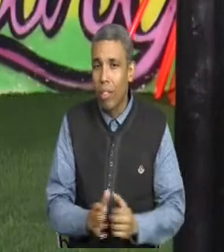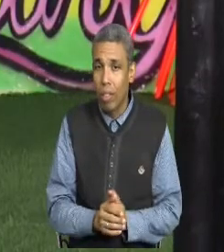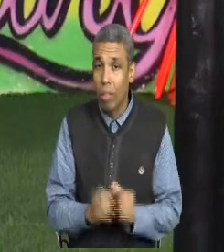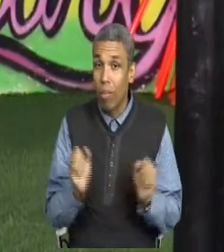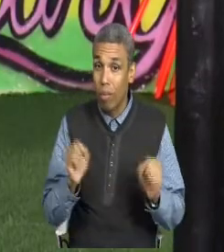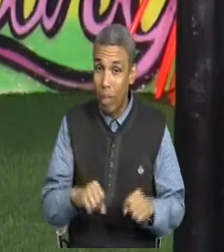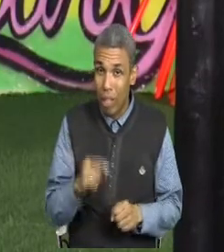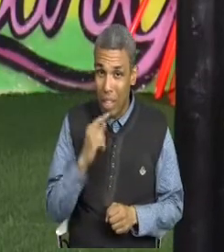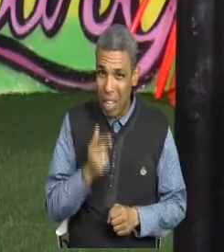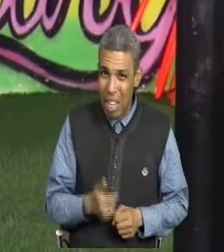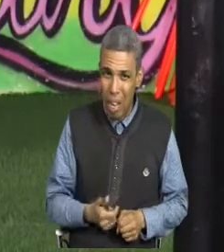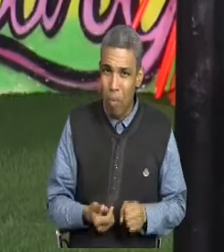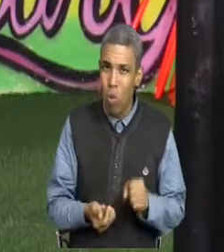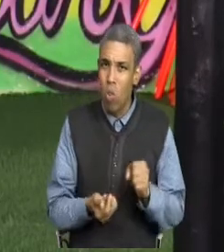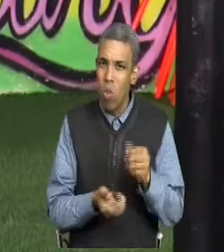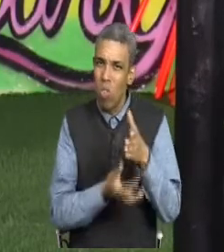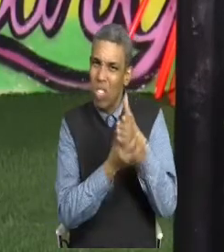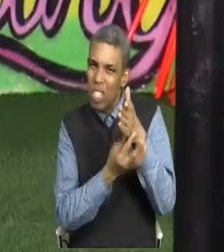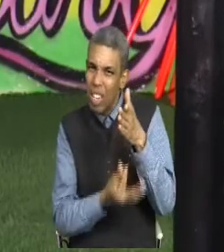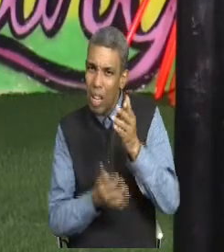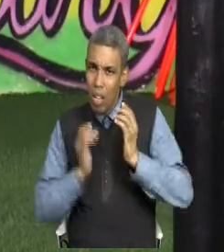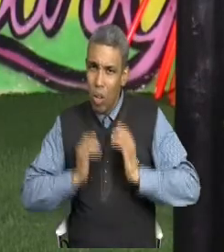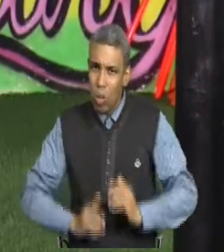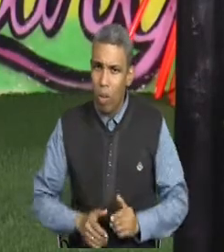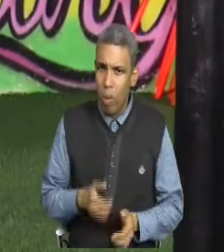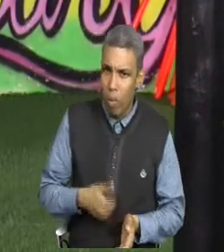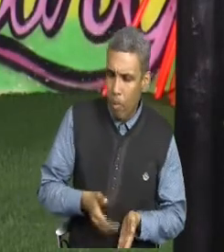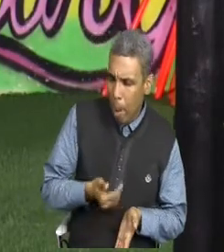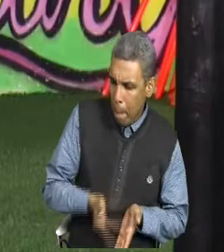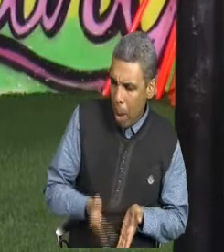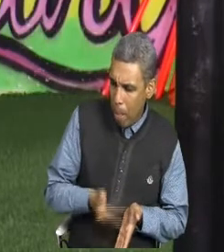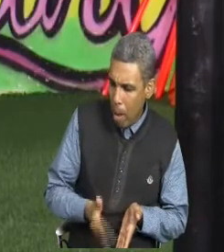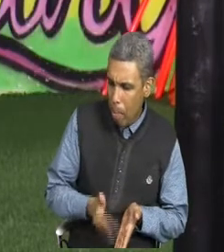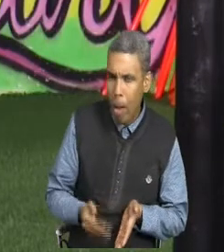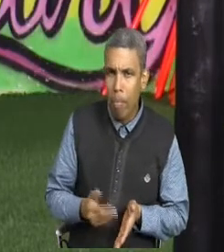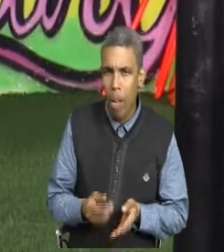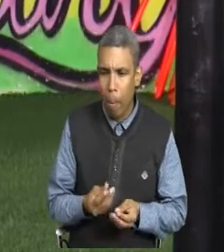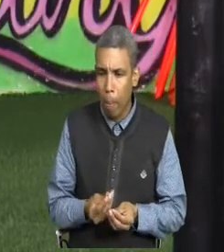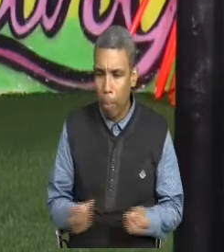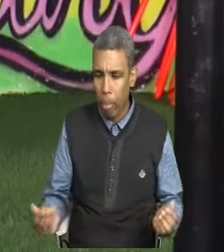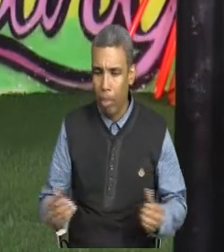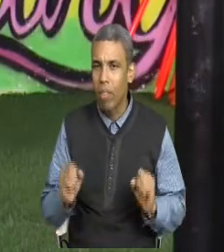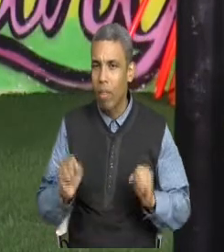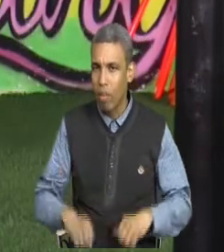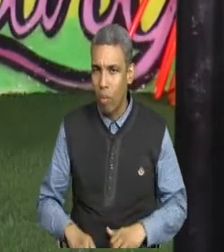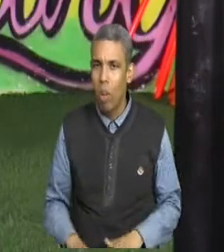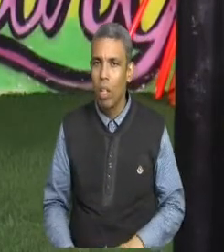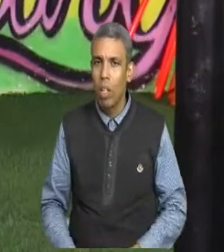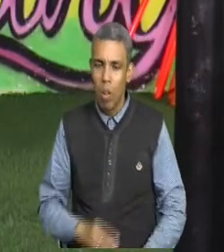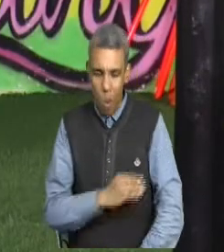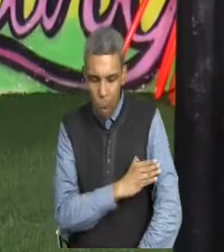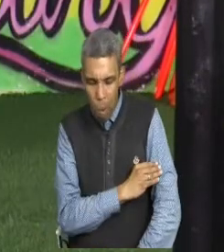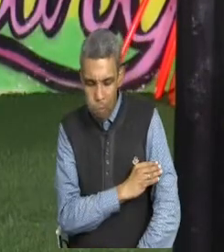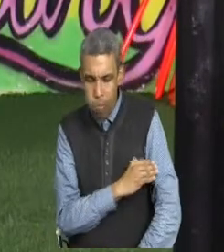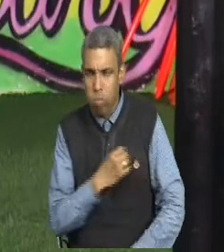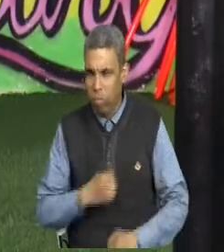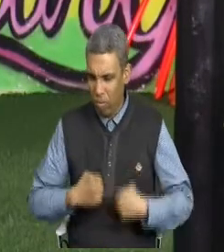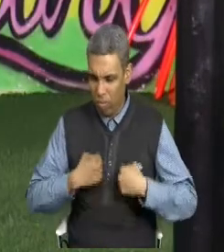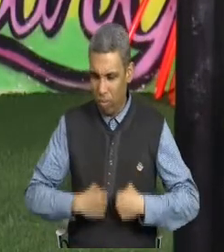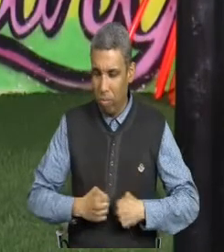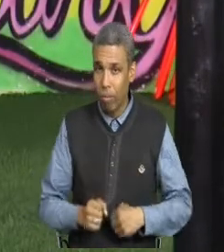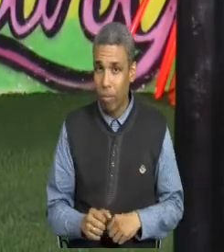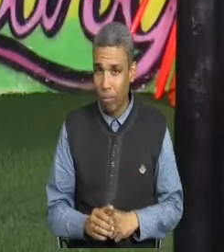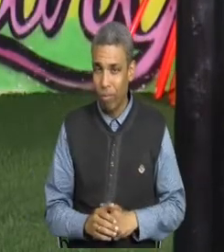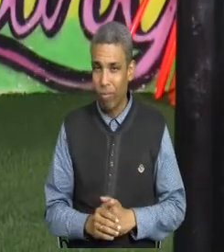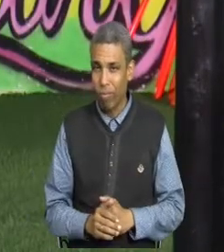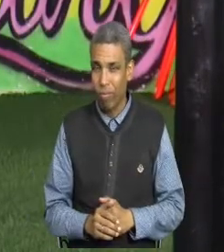cardiovascular. Son movimientos muy buenos que les van a ayudar a usted a generar mayor resistencia y a quemar esa grasita que de pronto en